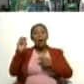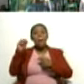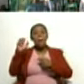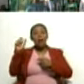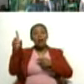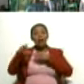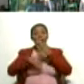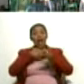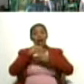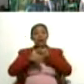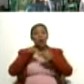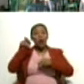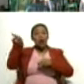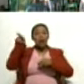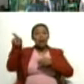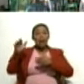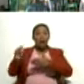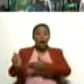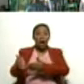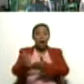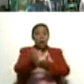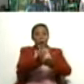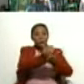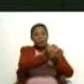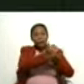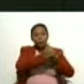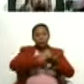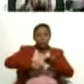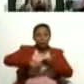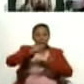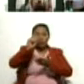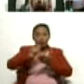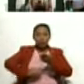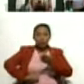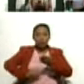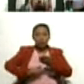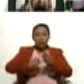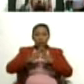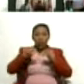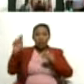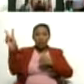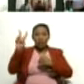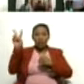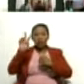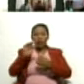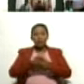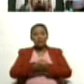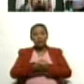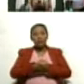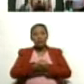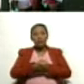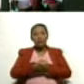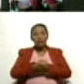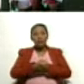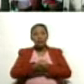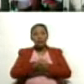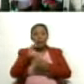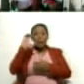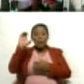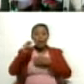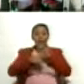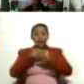hizo aquella recolección de firmas por todo el país. El país se unió.